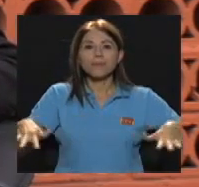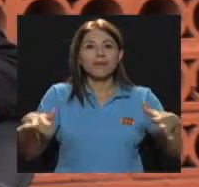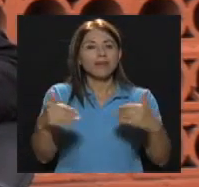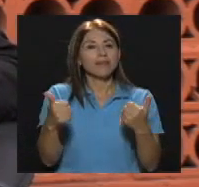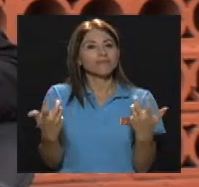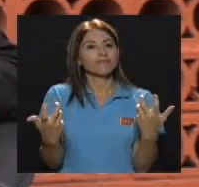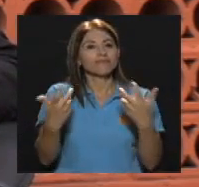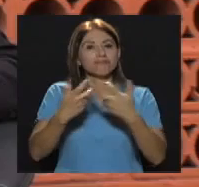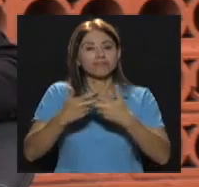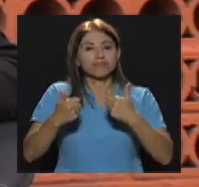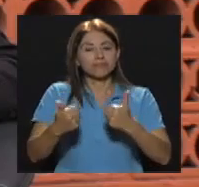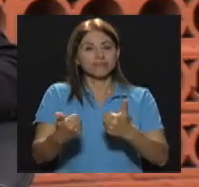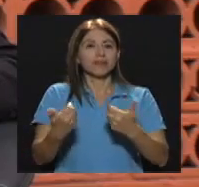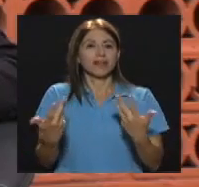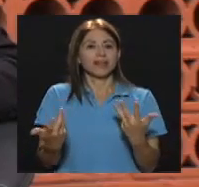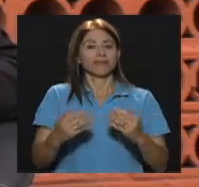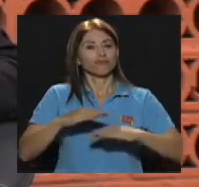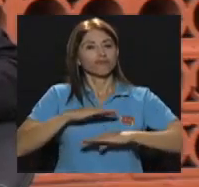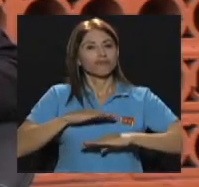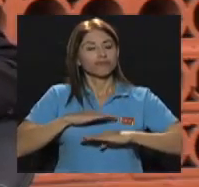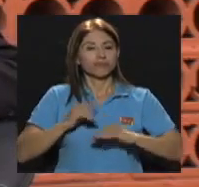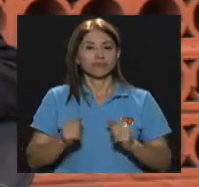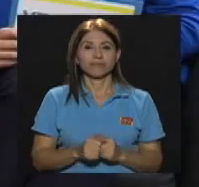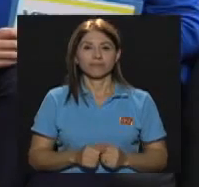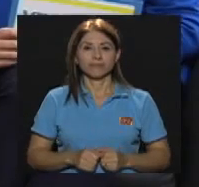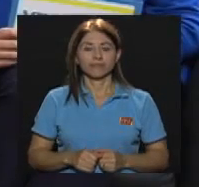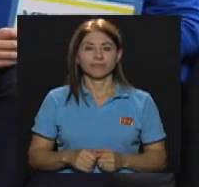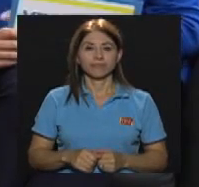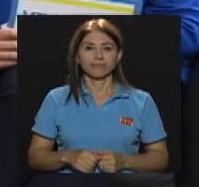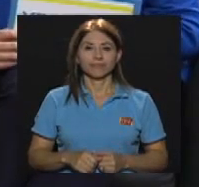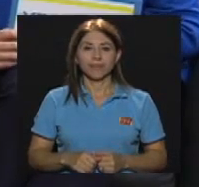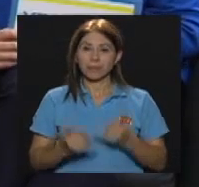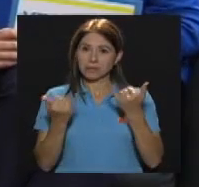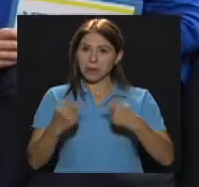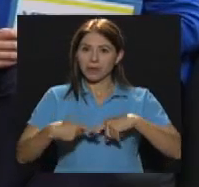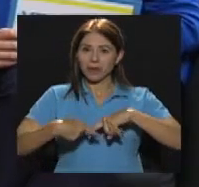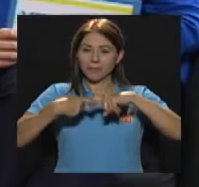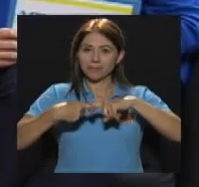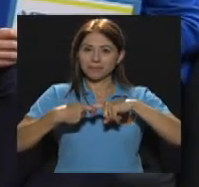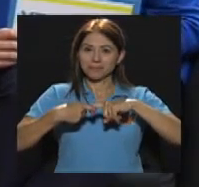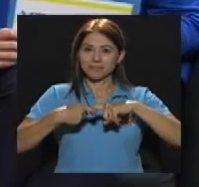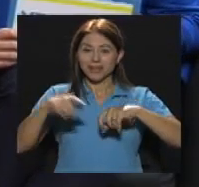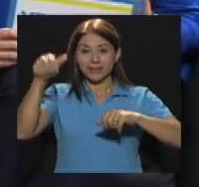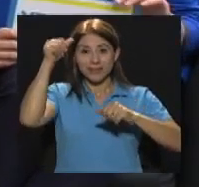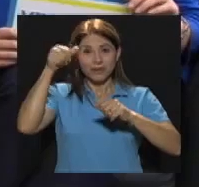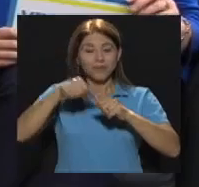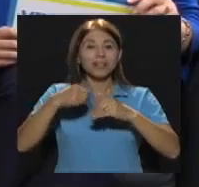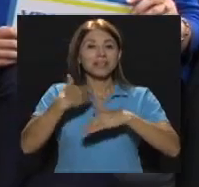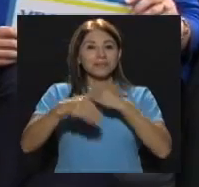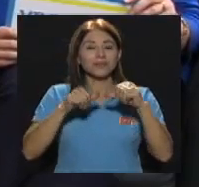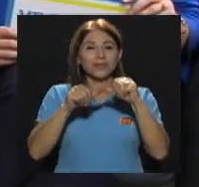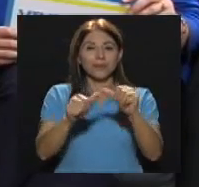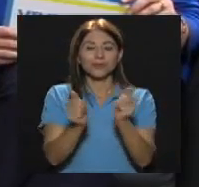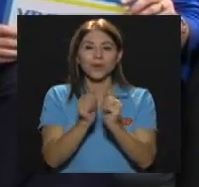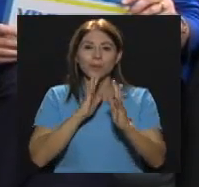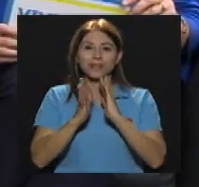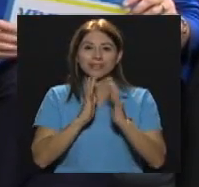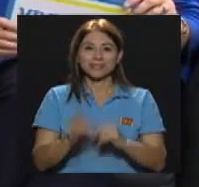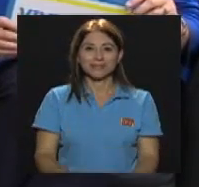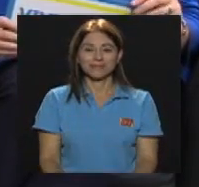más amigable con los usuarios. Vamos a ir a una pausa para luego regresar con más de esta conversación. Ya